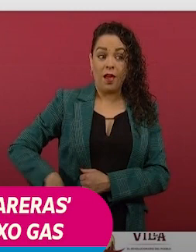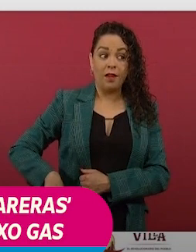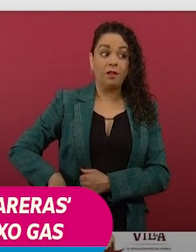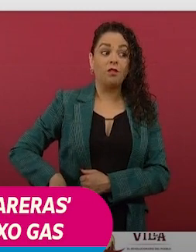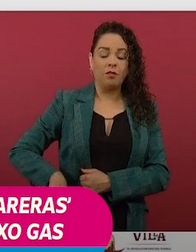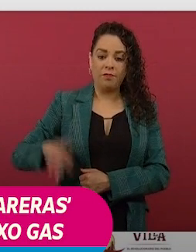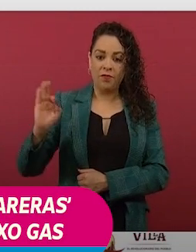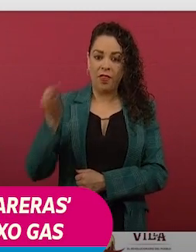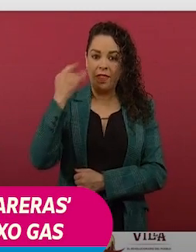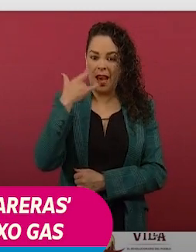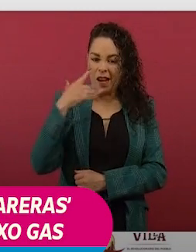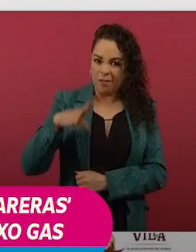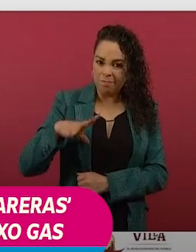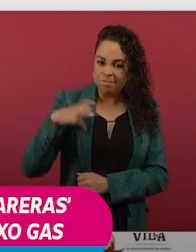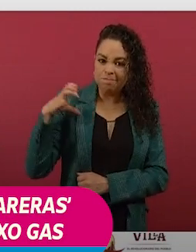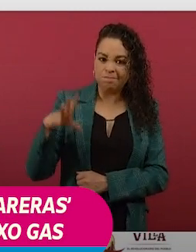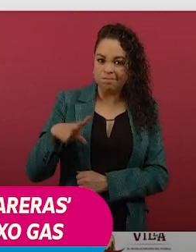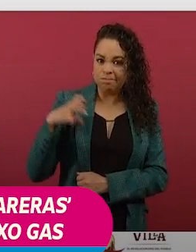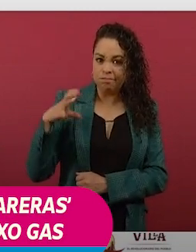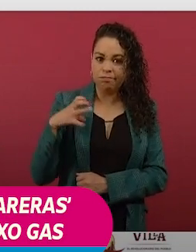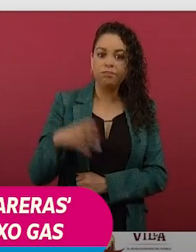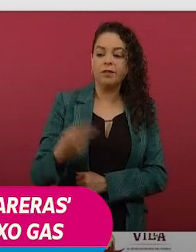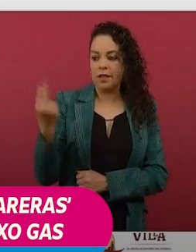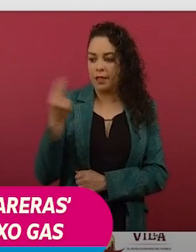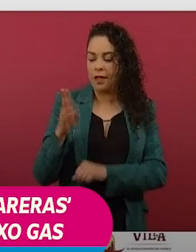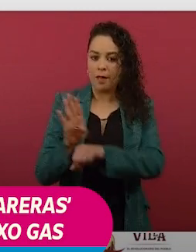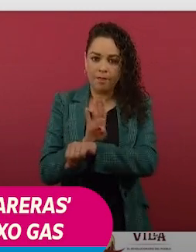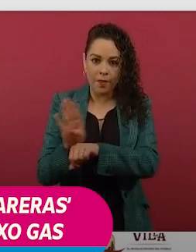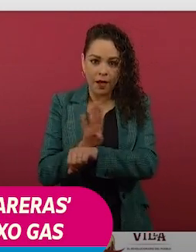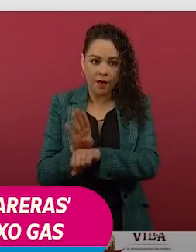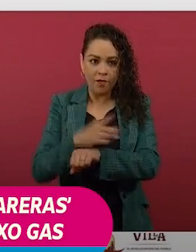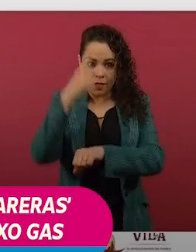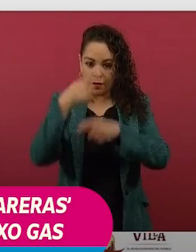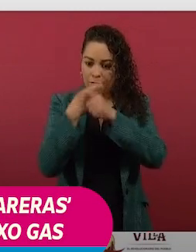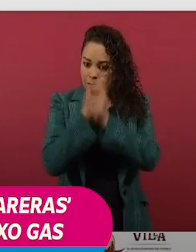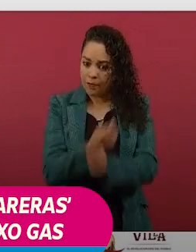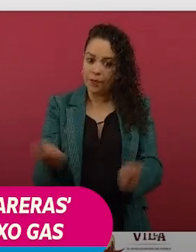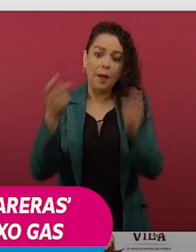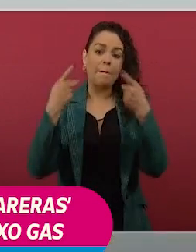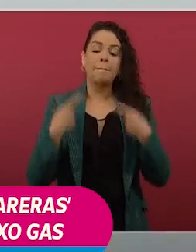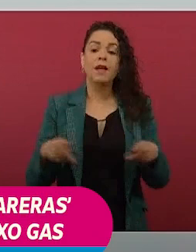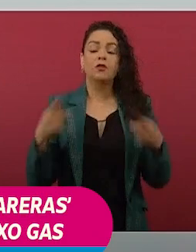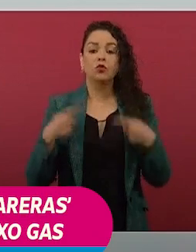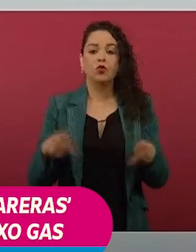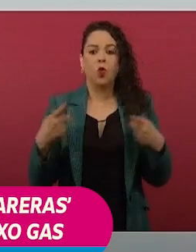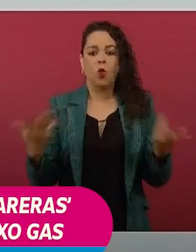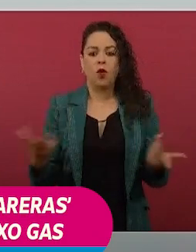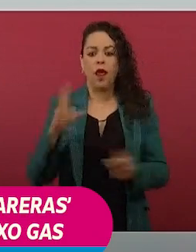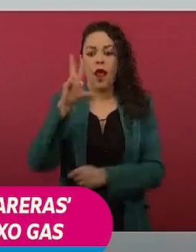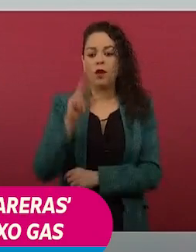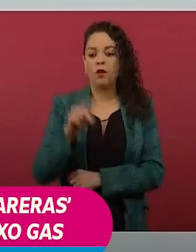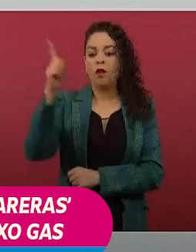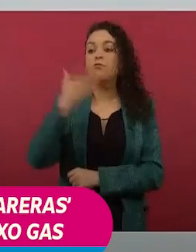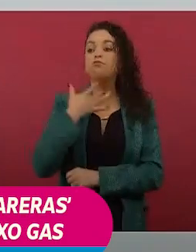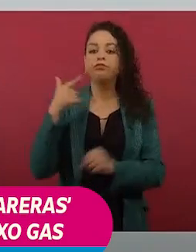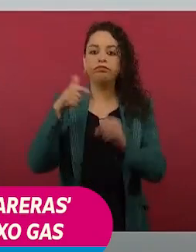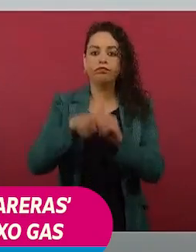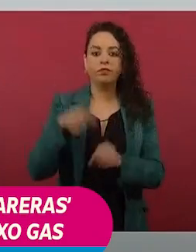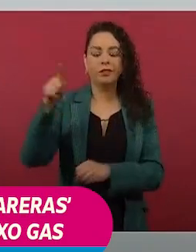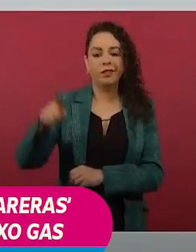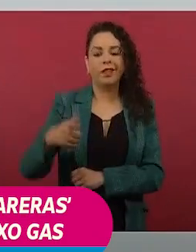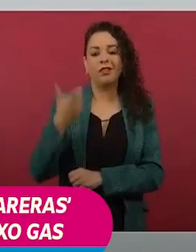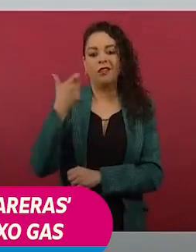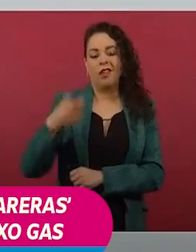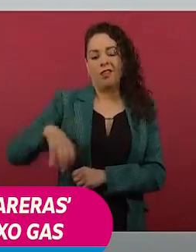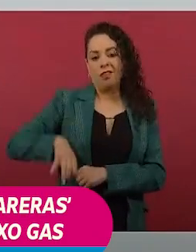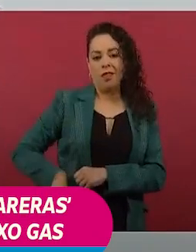México, llegue realmente a los bolsillos de los consumidores y no se lo queden los distribuidores, los gasolineros.